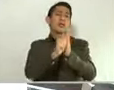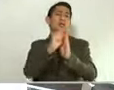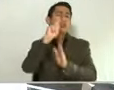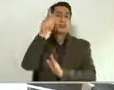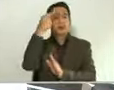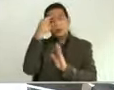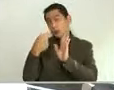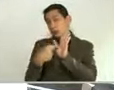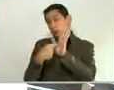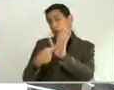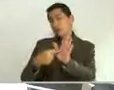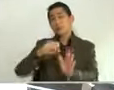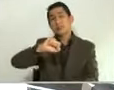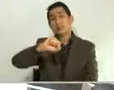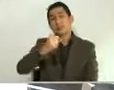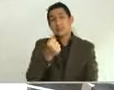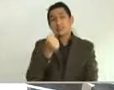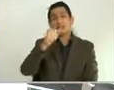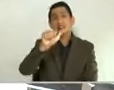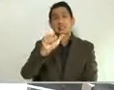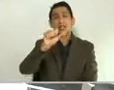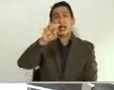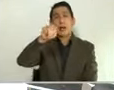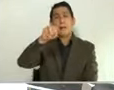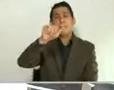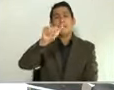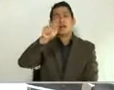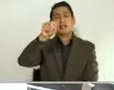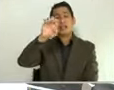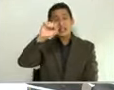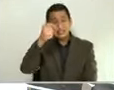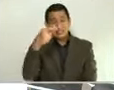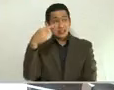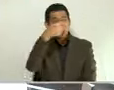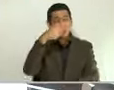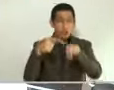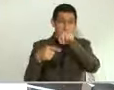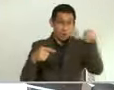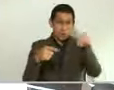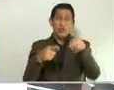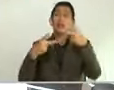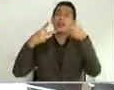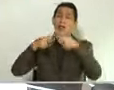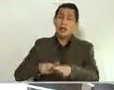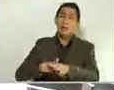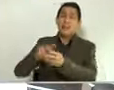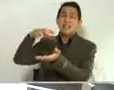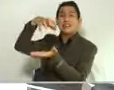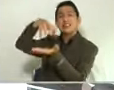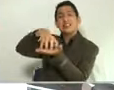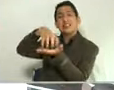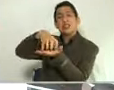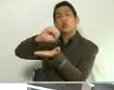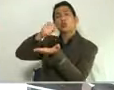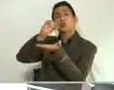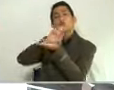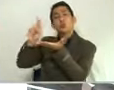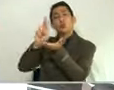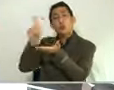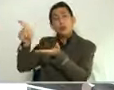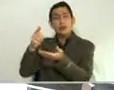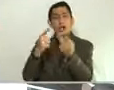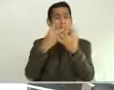y el centro cívico. Ambos, o sea, parques ¿por lo qué más en algún maneja momento el gobierno? La autoridad municipal no le dice, vea gobierno,